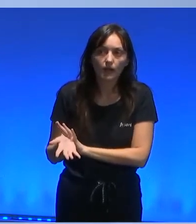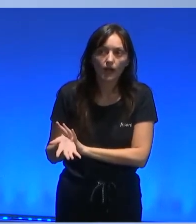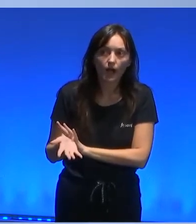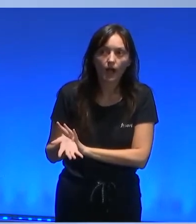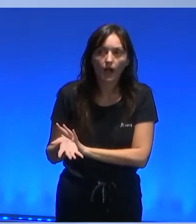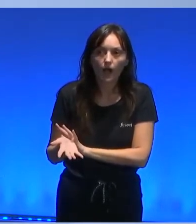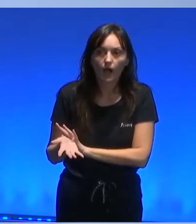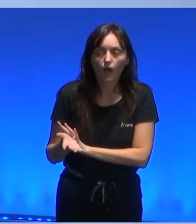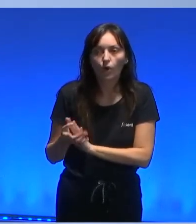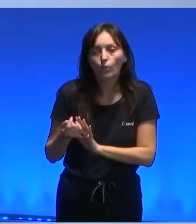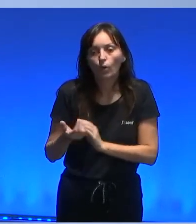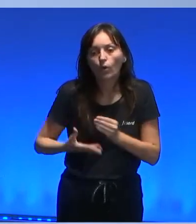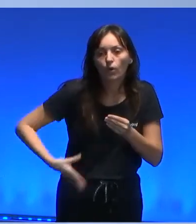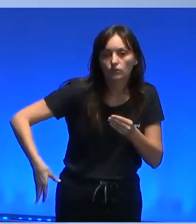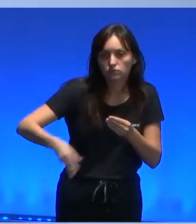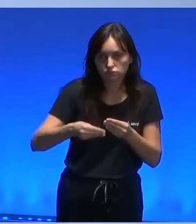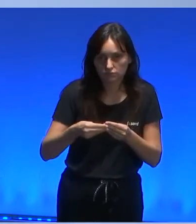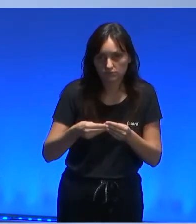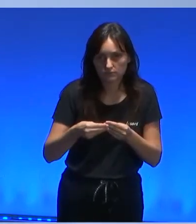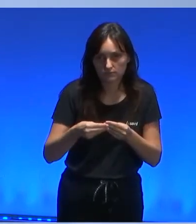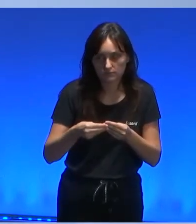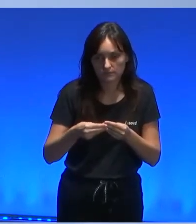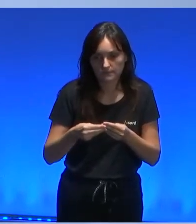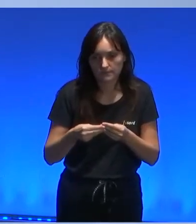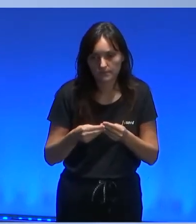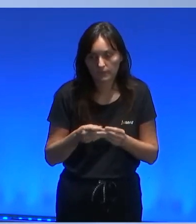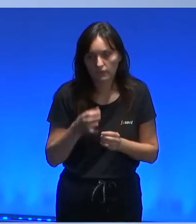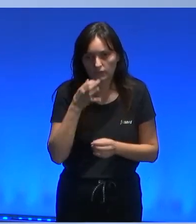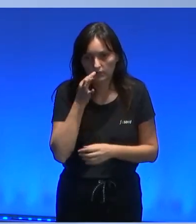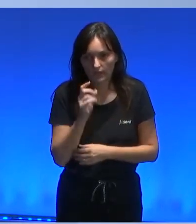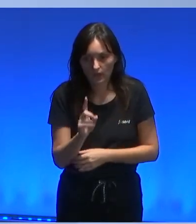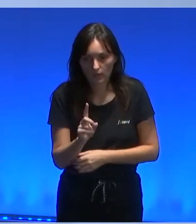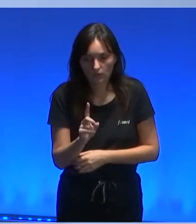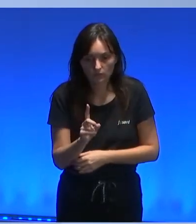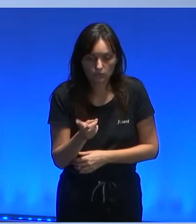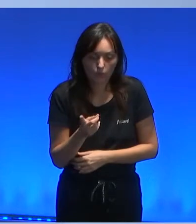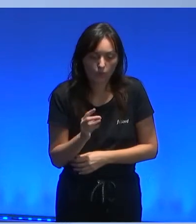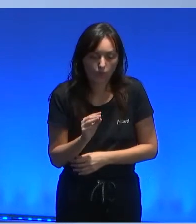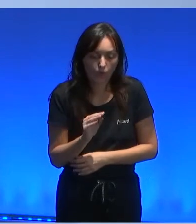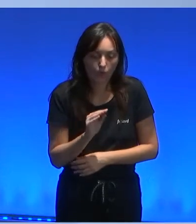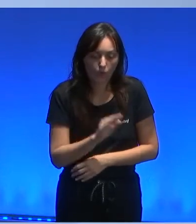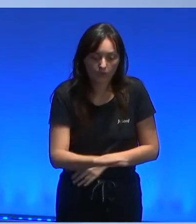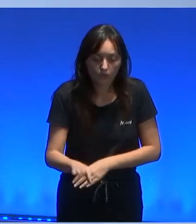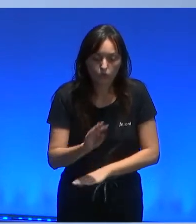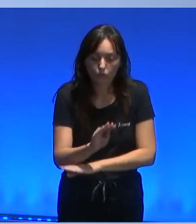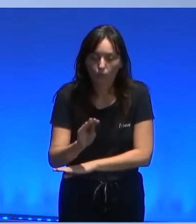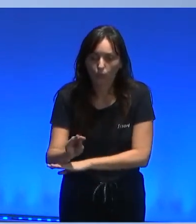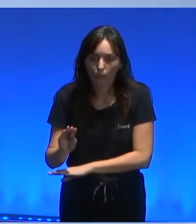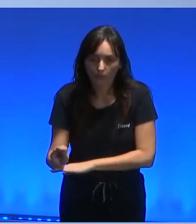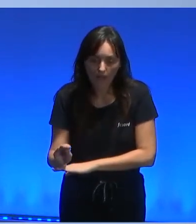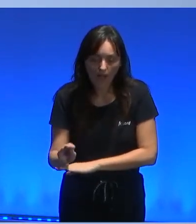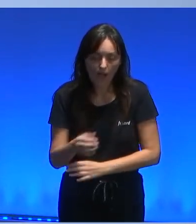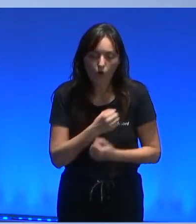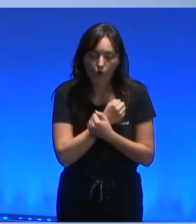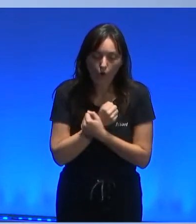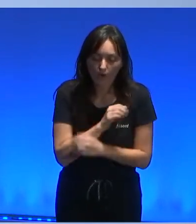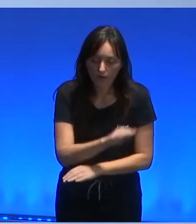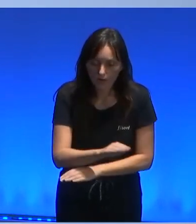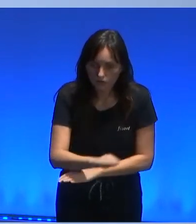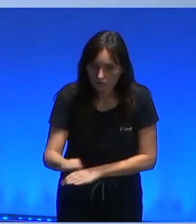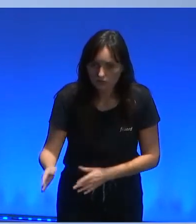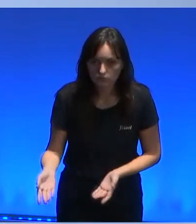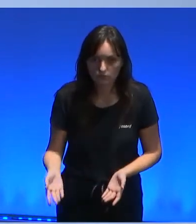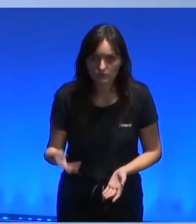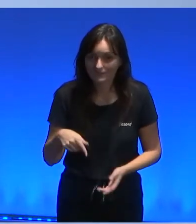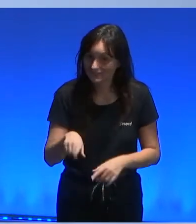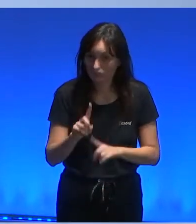una exhortación a cuidar a los niños, a querer a los niños.